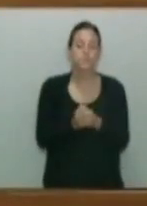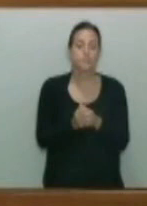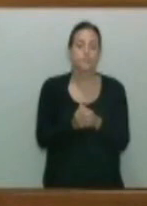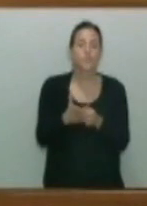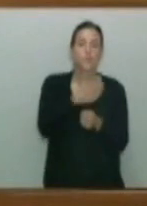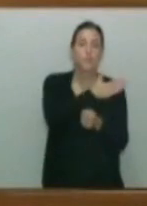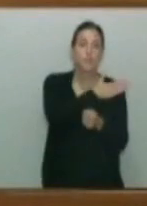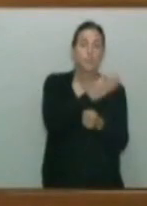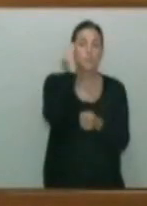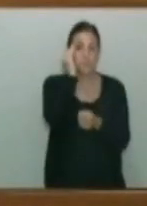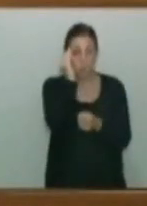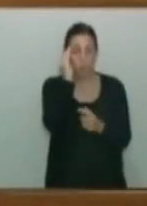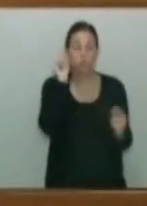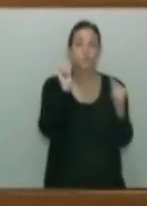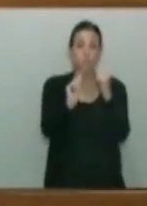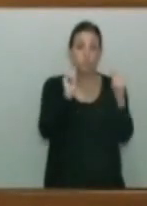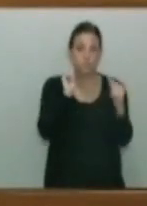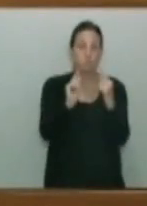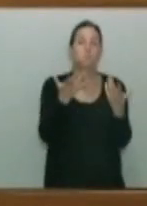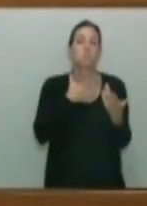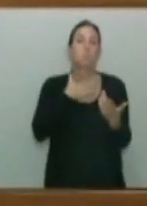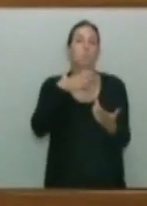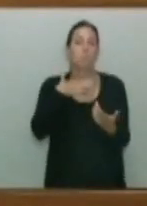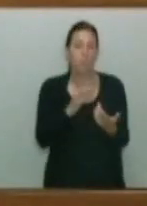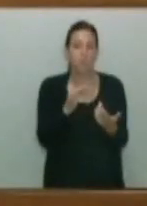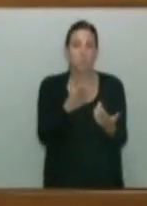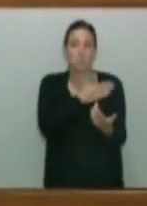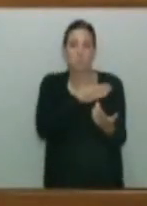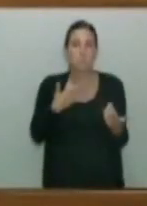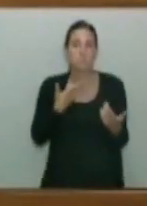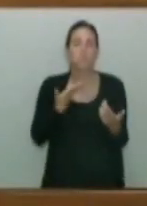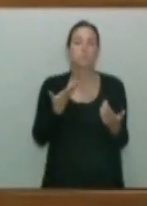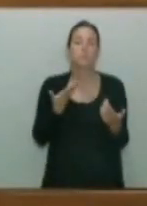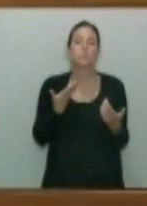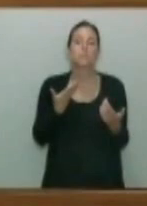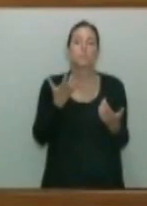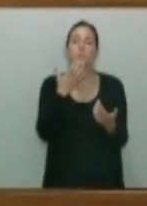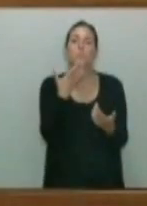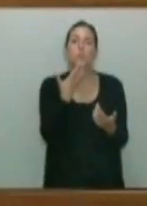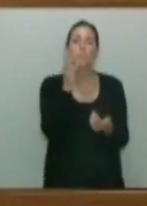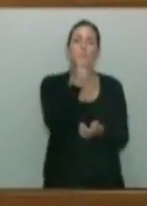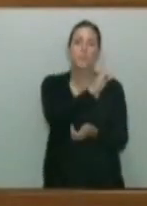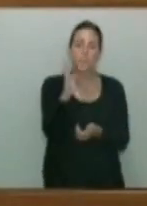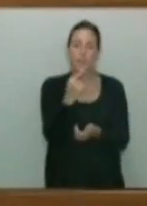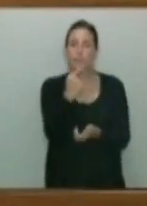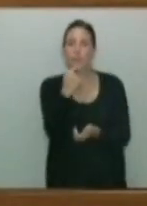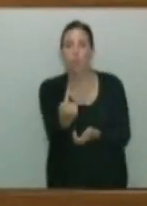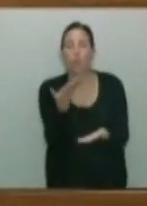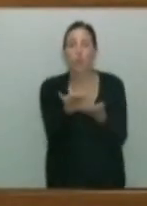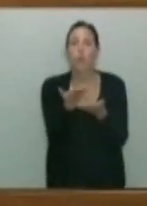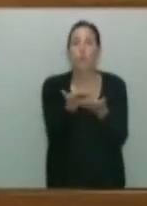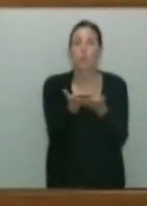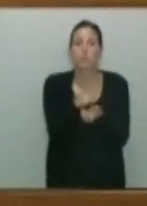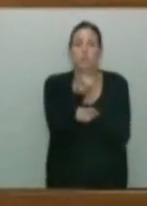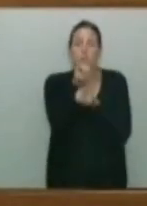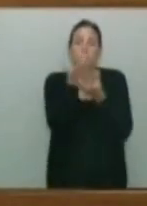creemos que se puede negociar y que estamos abiertos a esa negociación. Y, por ejemplo, al Partido Popular le digo, su propuesta manifestada en los